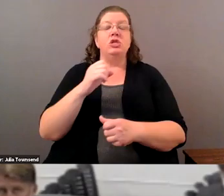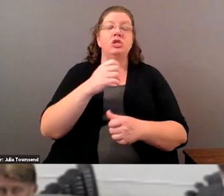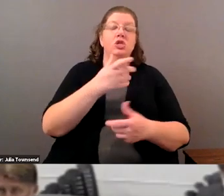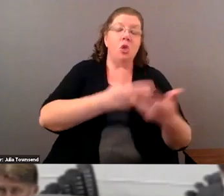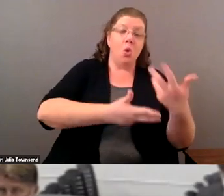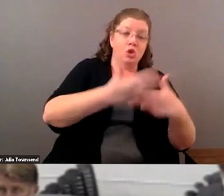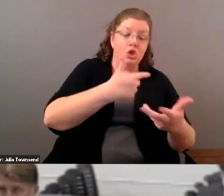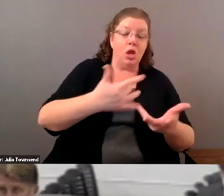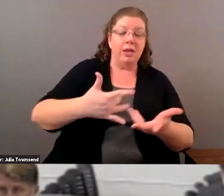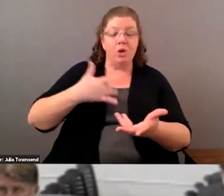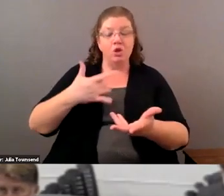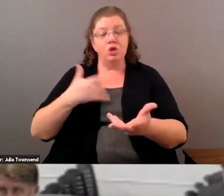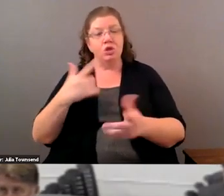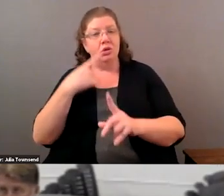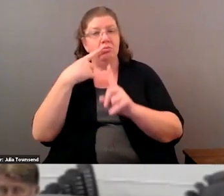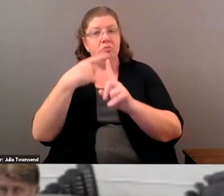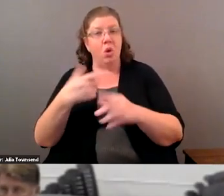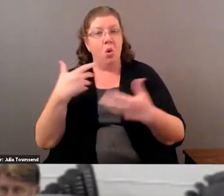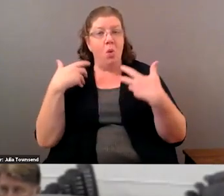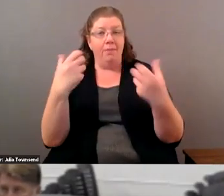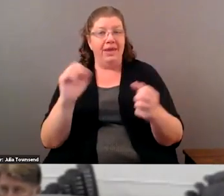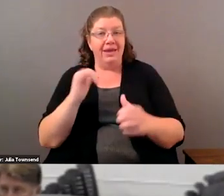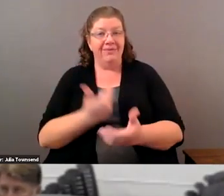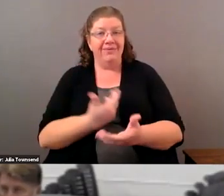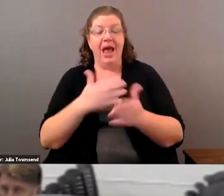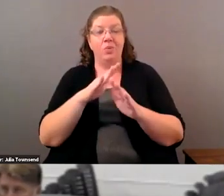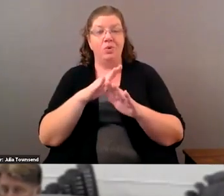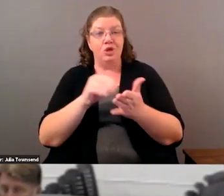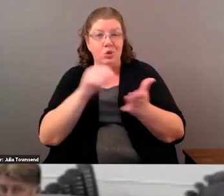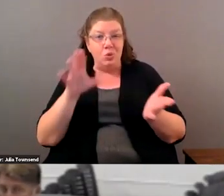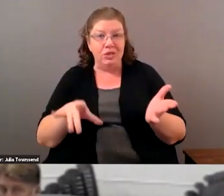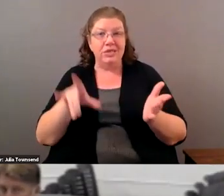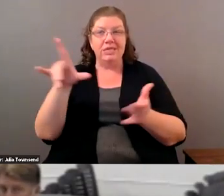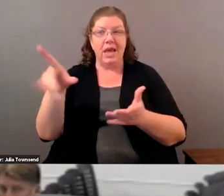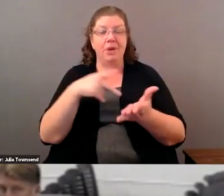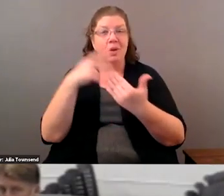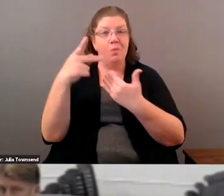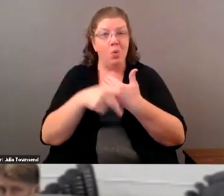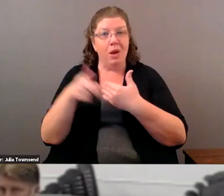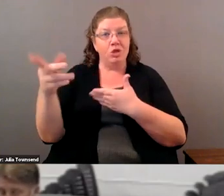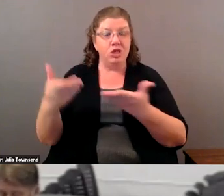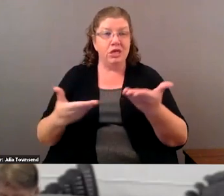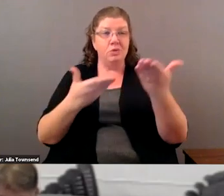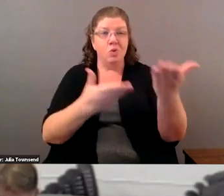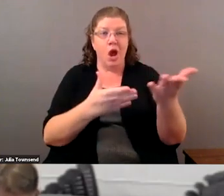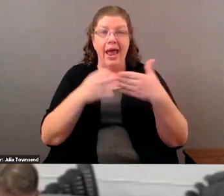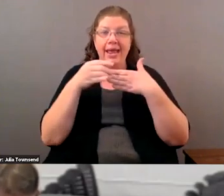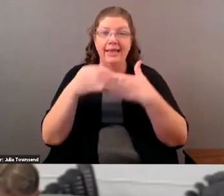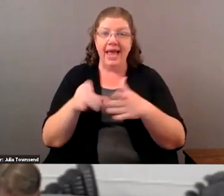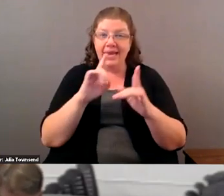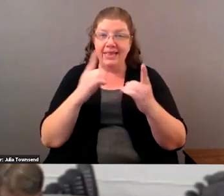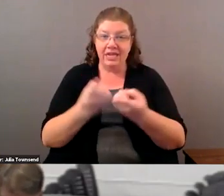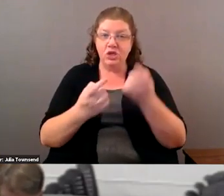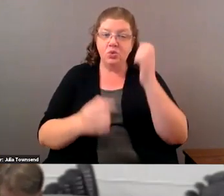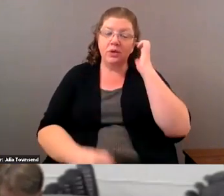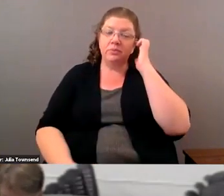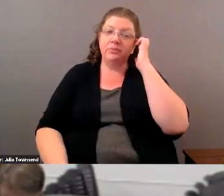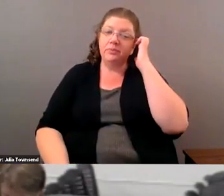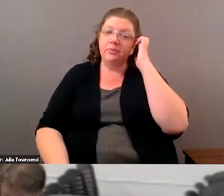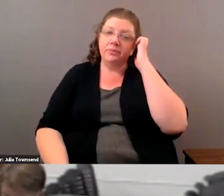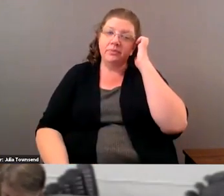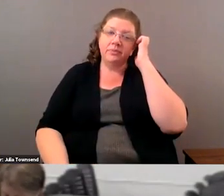más contables creo que en el aspecto pues social emocional y con los programas que haya presentado